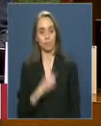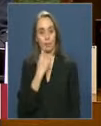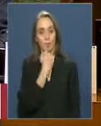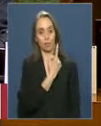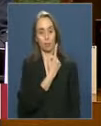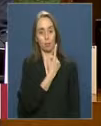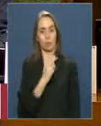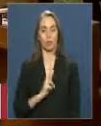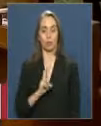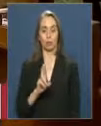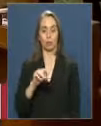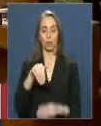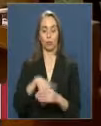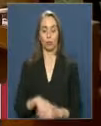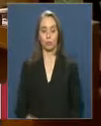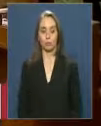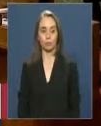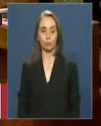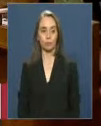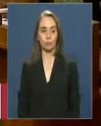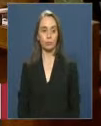Resultado de la votación.